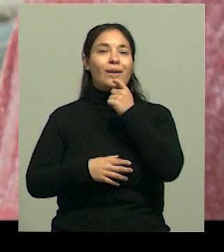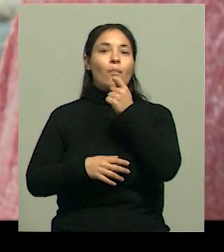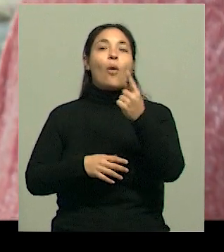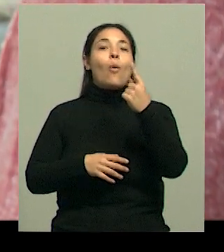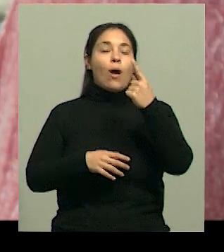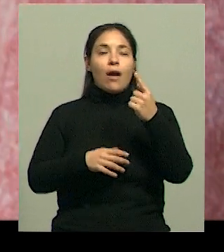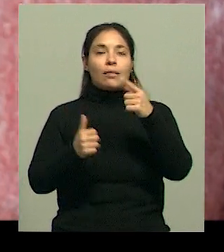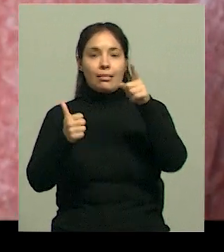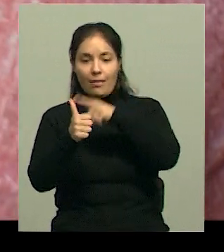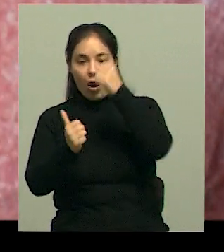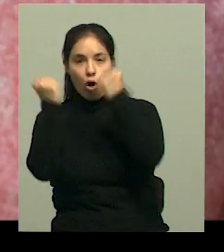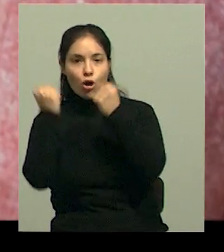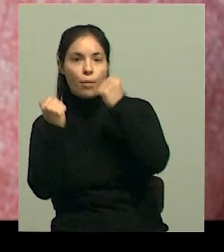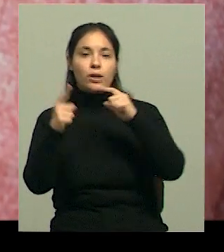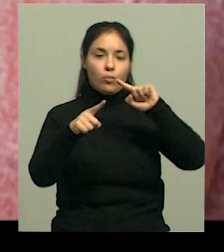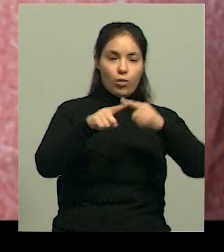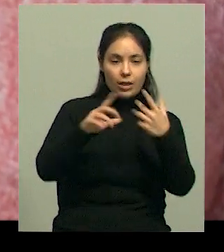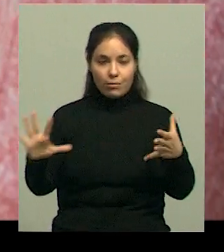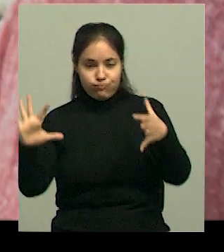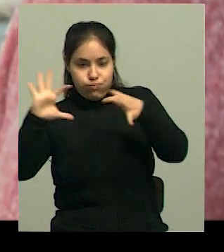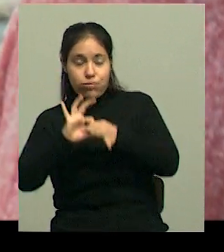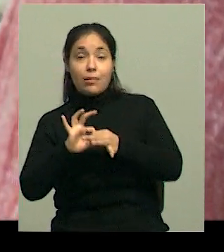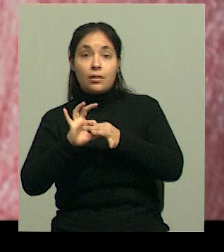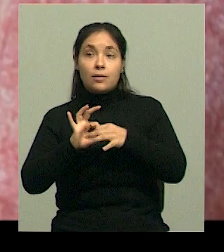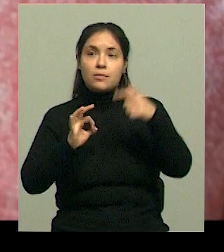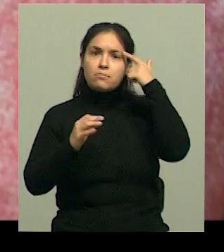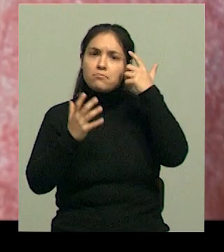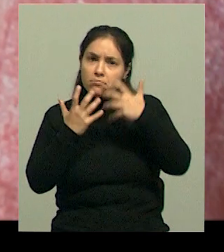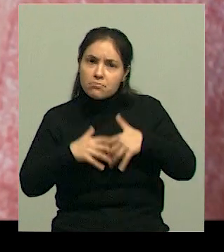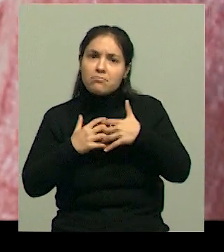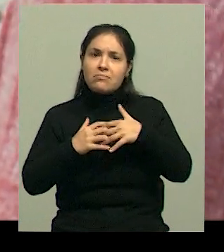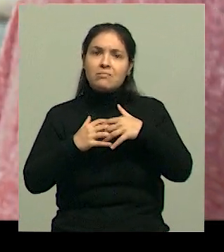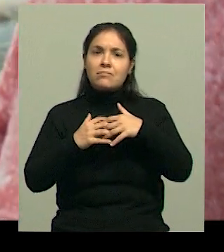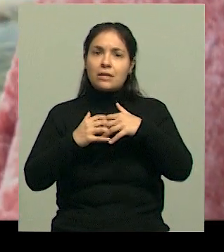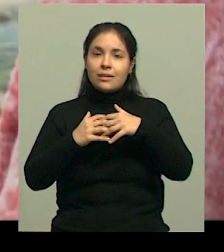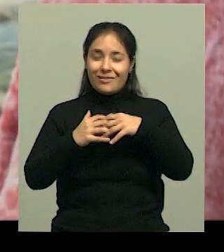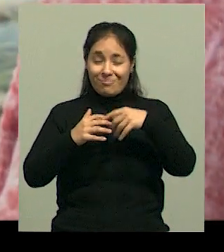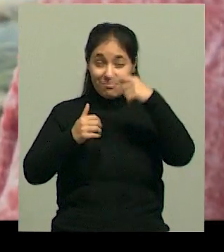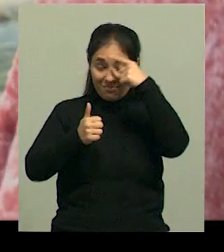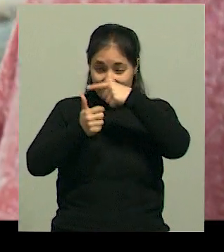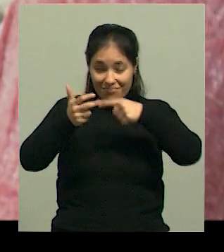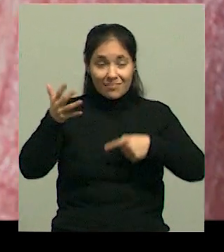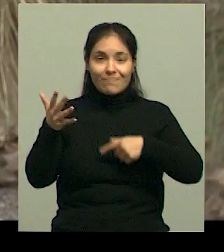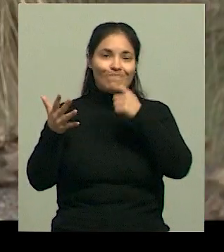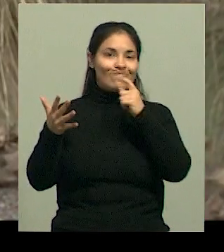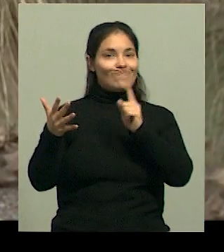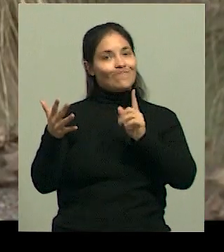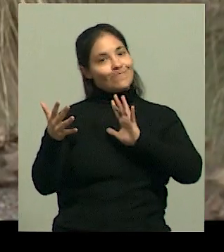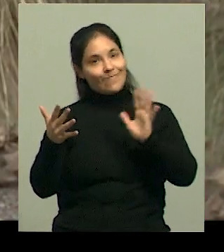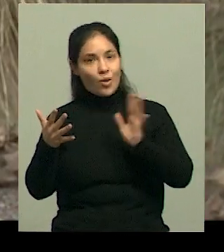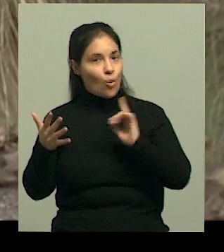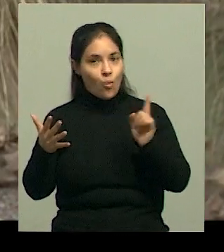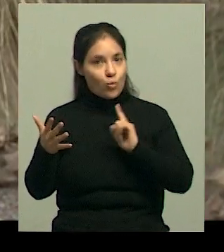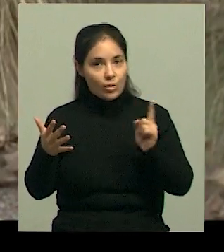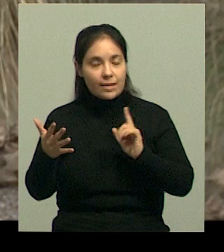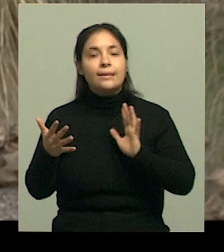con lo político y empiece a preguntar, no gusta. Pero eso no quiere decir que no se hayan seguido